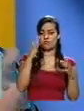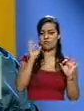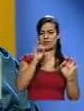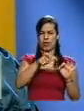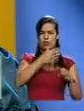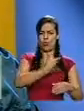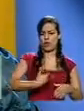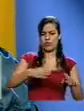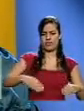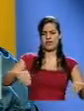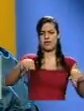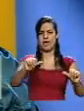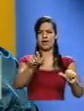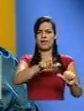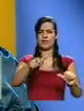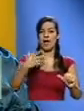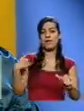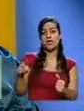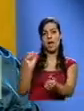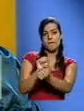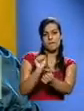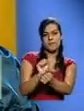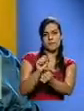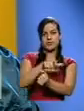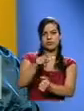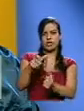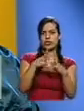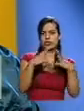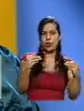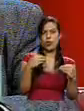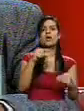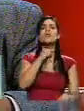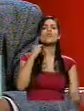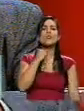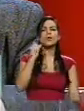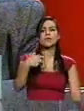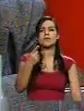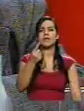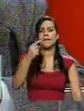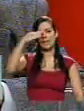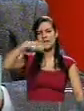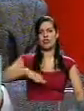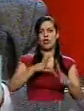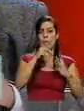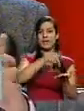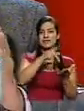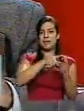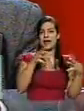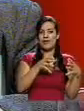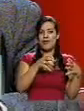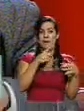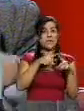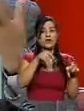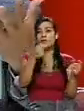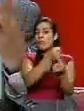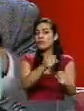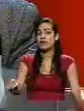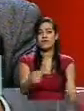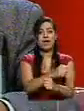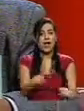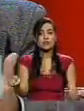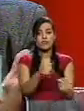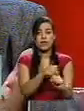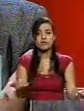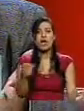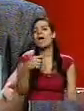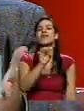asentados, propietarios, esclavistas, comerciantes y hasta curas y militares estuvieron participando, pero no pudieron. Eran